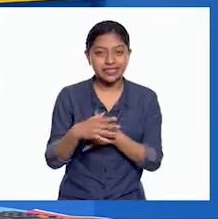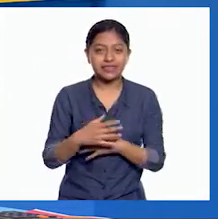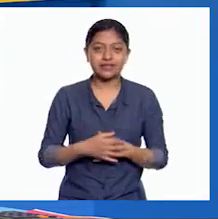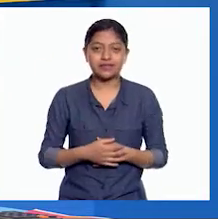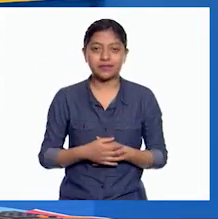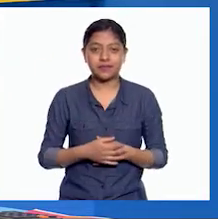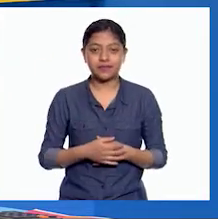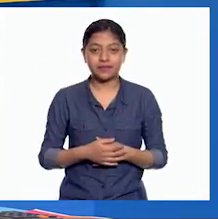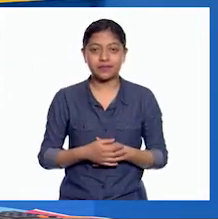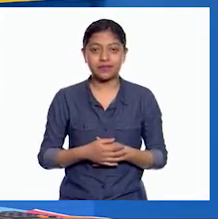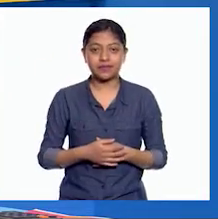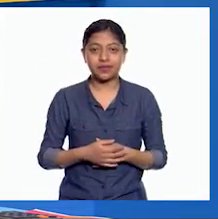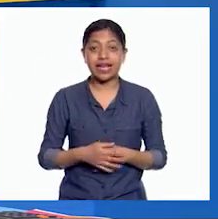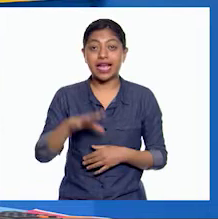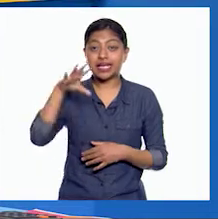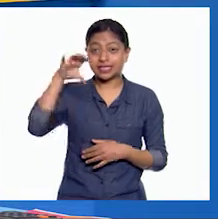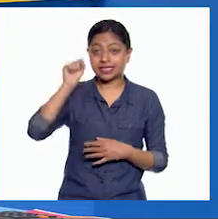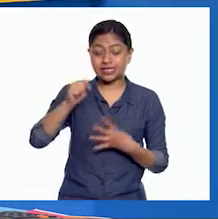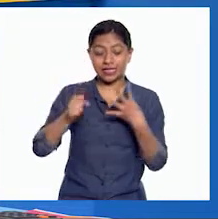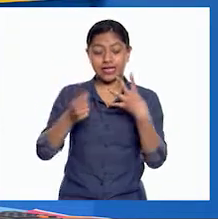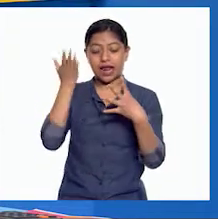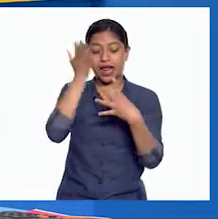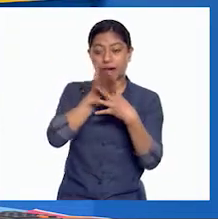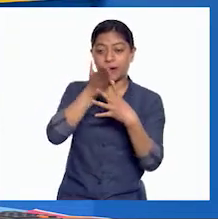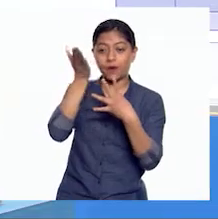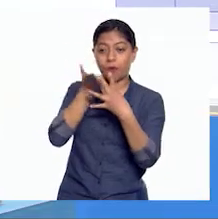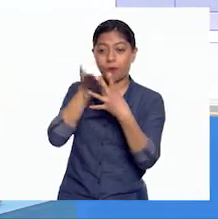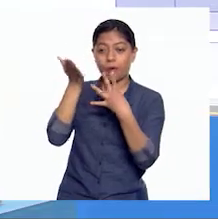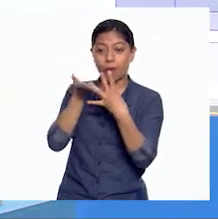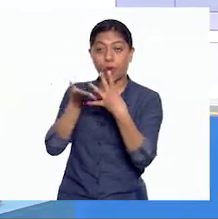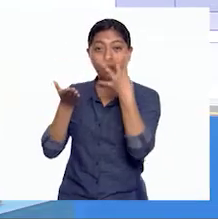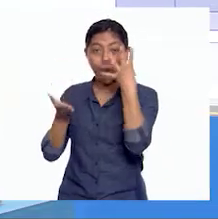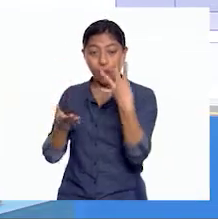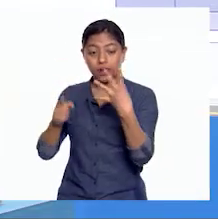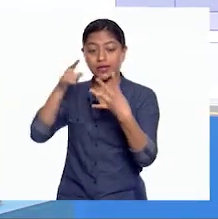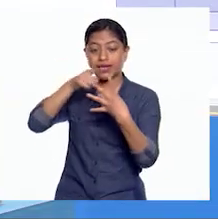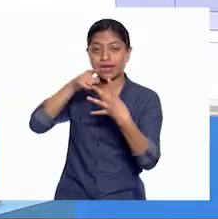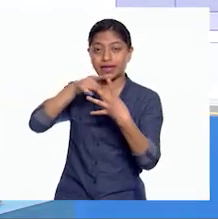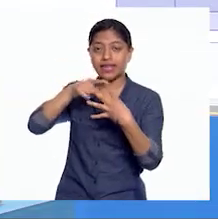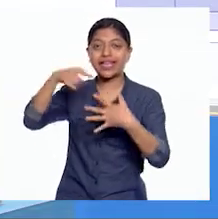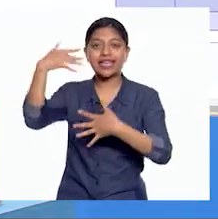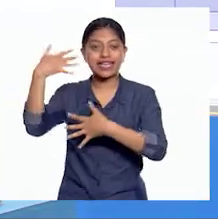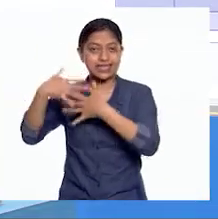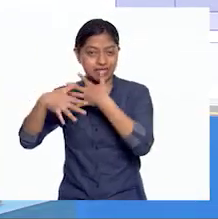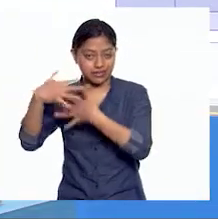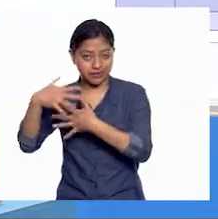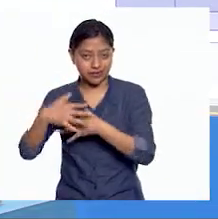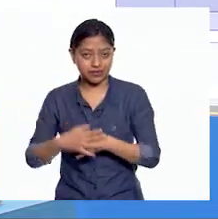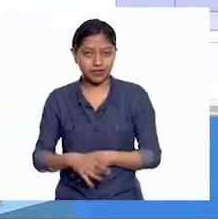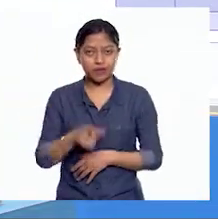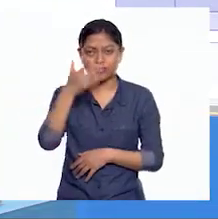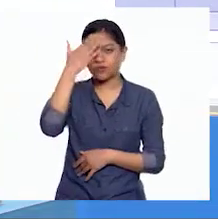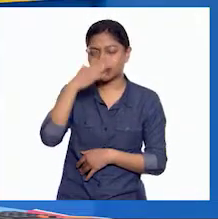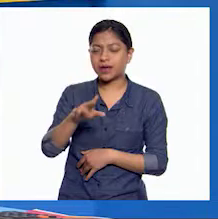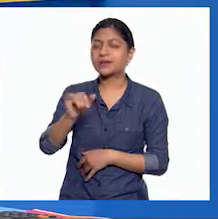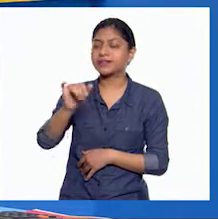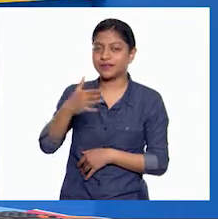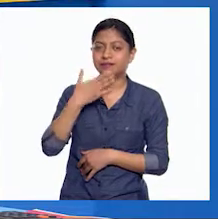15 es la cuarta parte de 60. Vas muy bien. Pero, ¿cómo podemos comprobarlo?